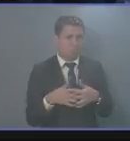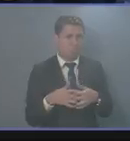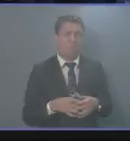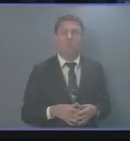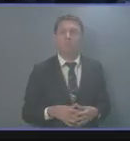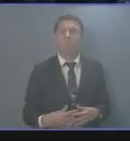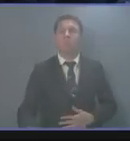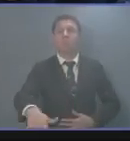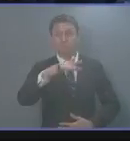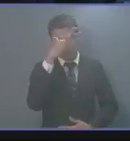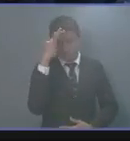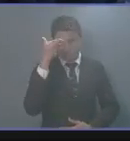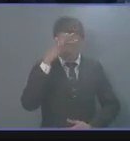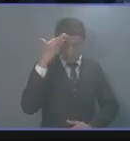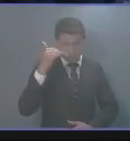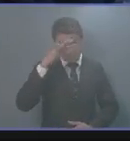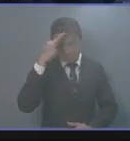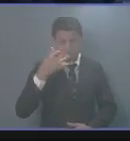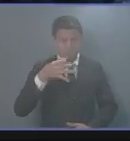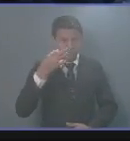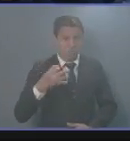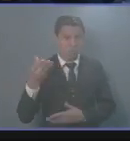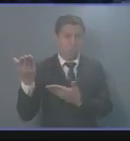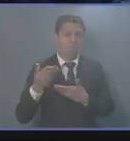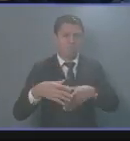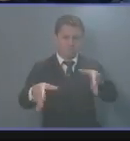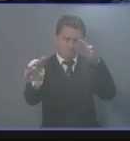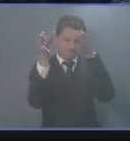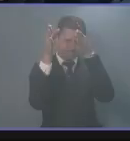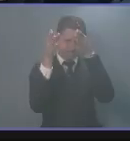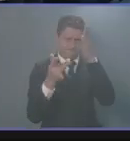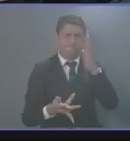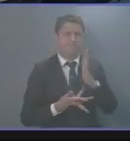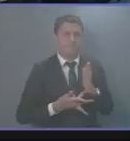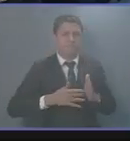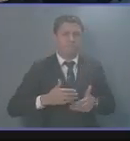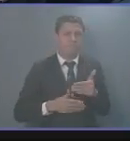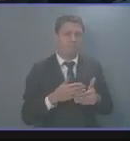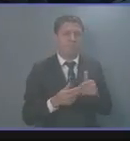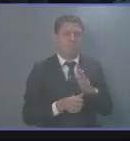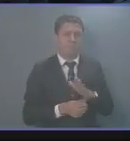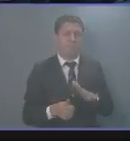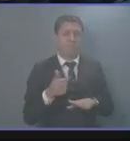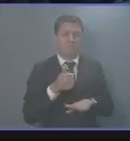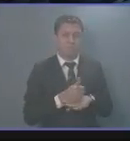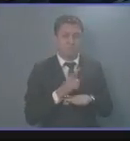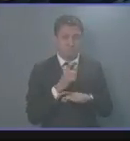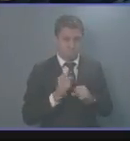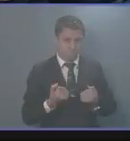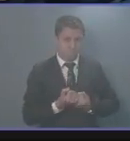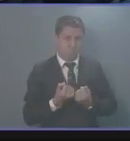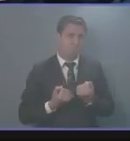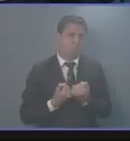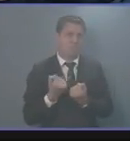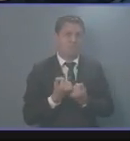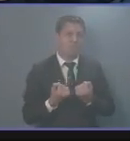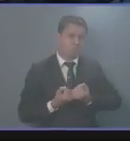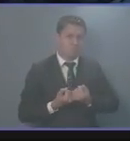en la herramienta como es dotarlos de los conocimientos técnicos administrativos para la sana y